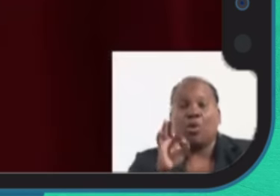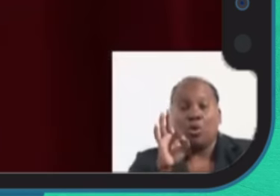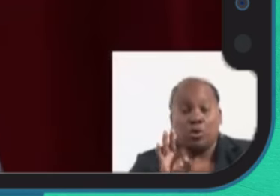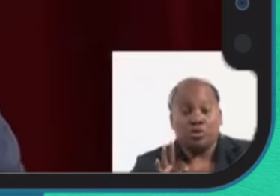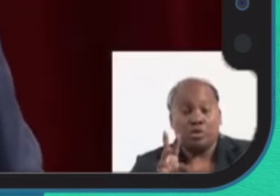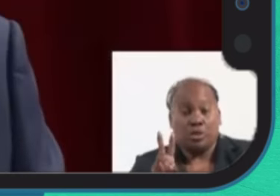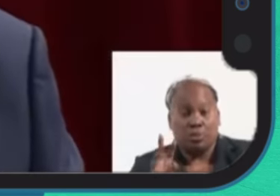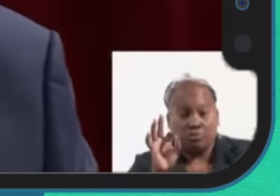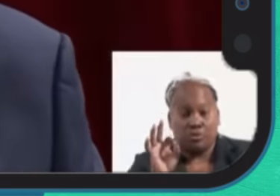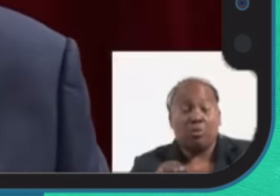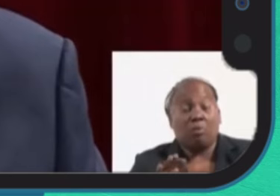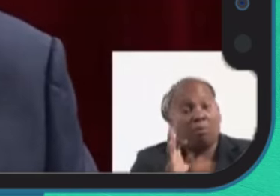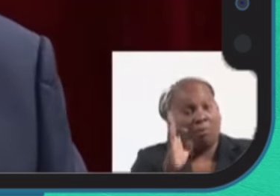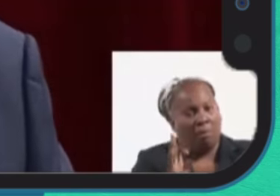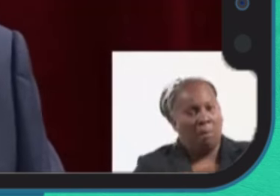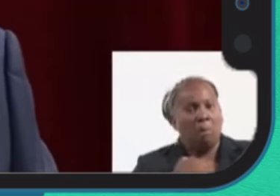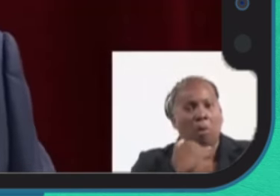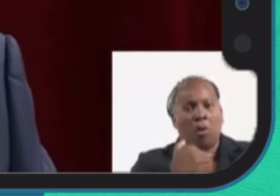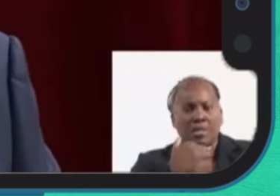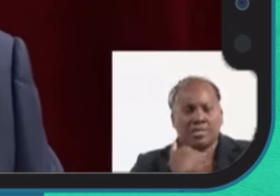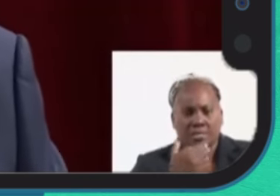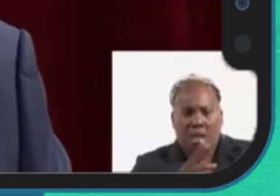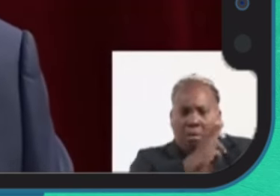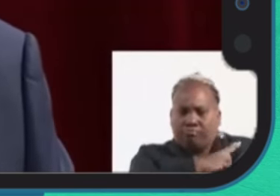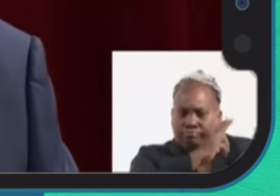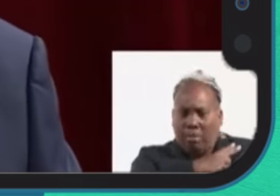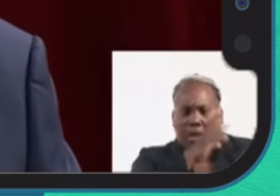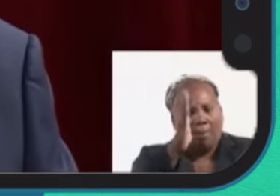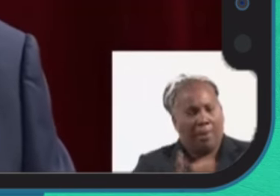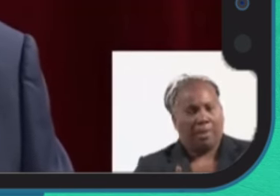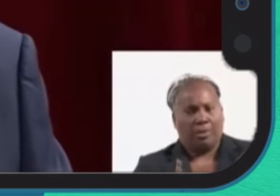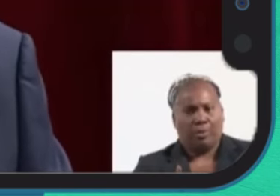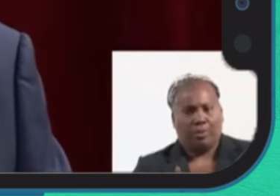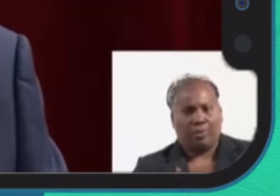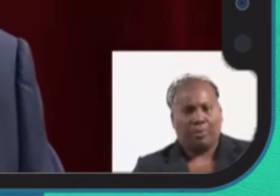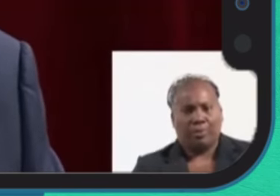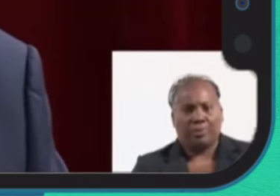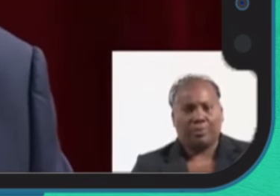autoridad de la policía y la autoridad en general de cualquier funcionario público.